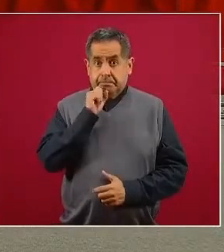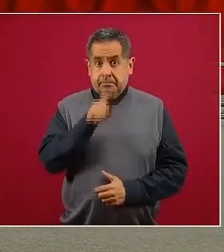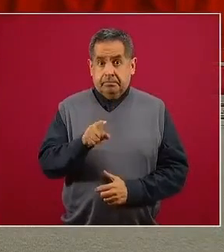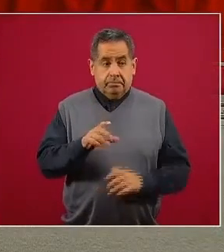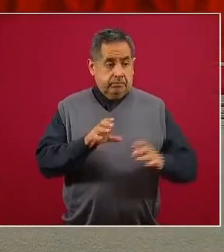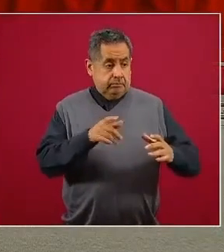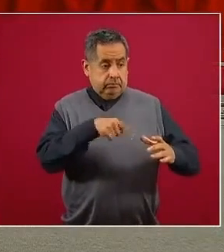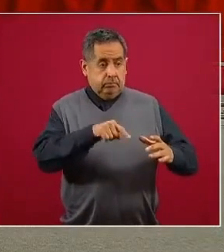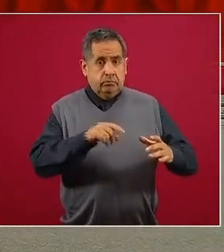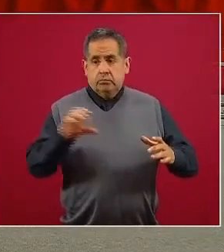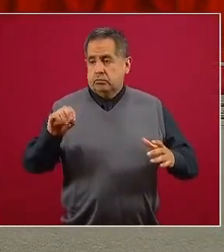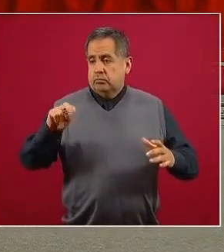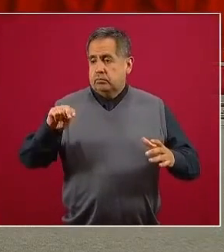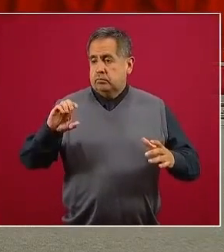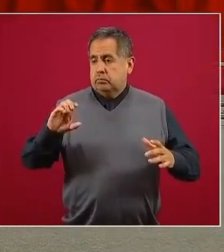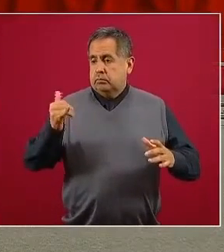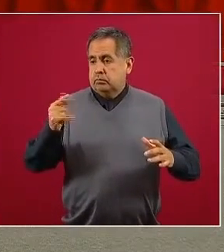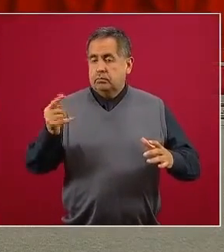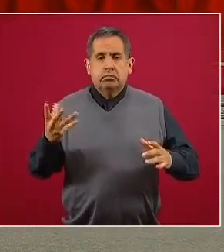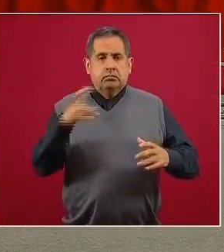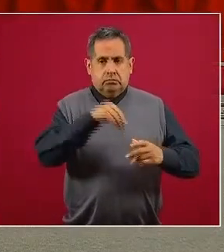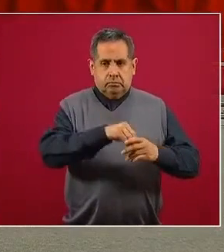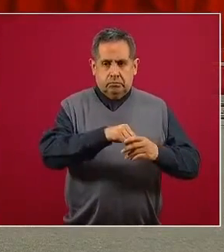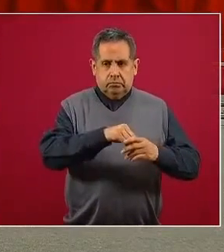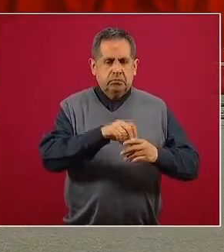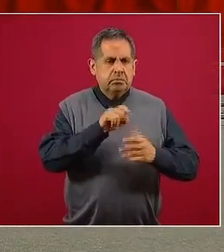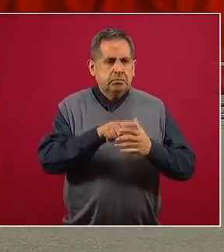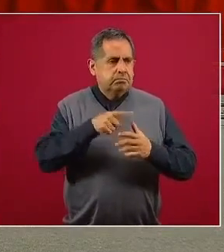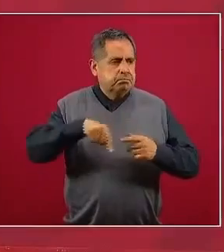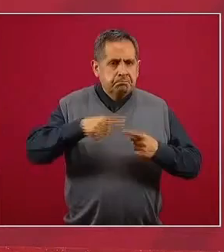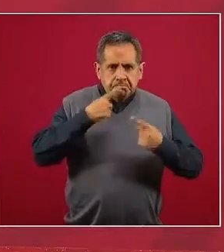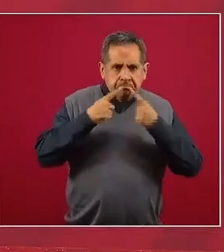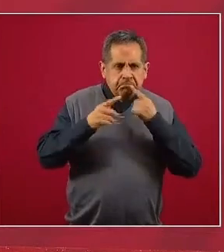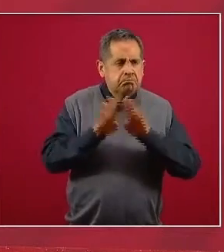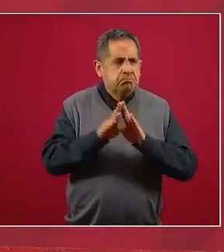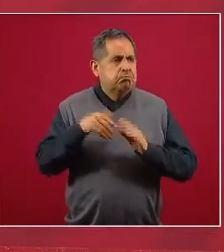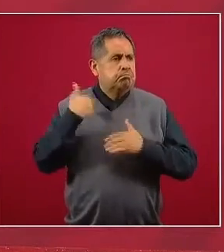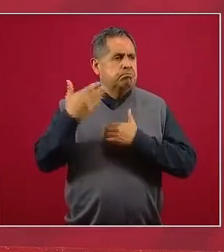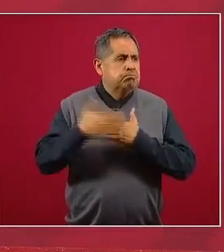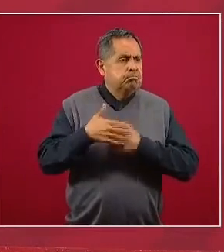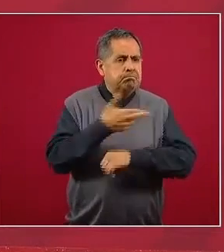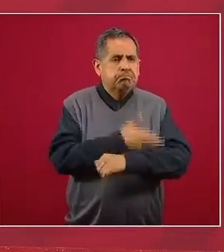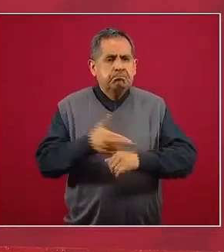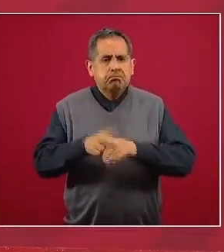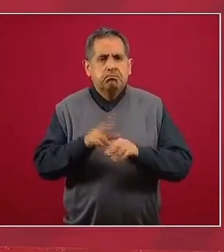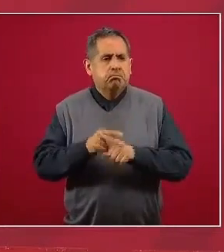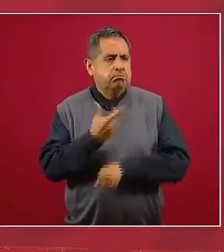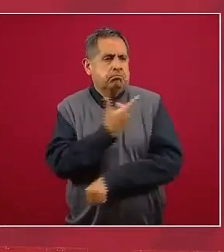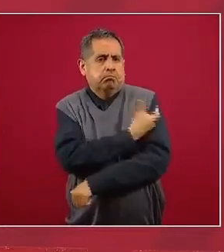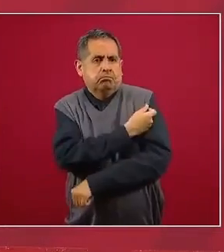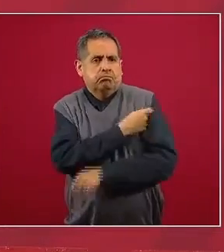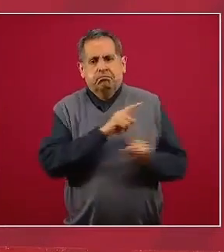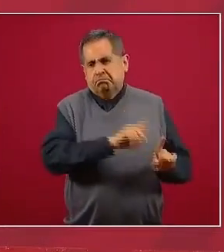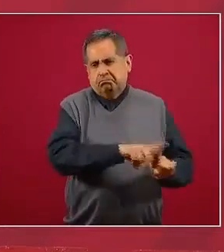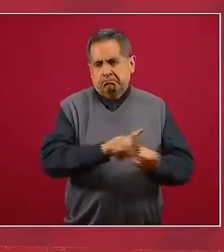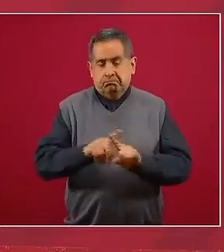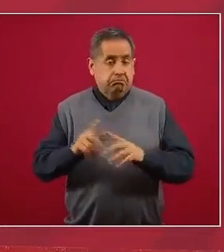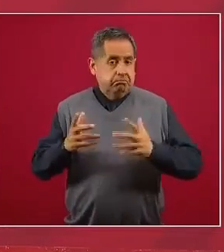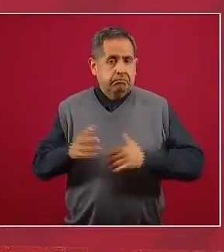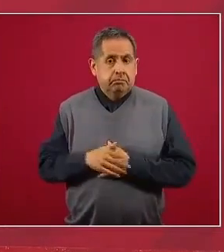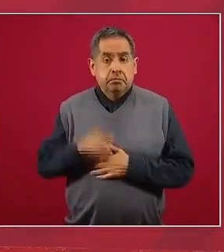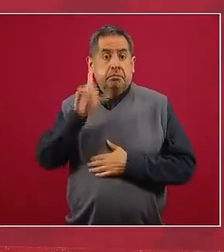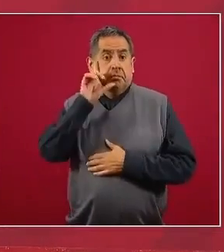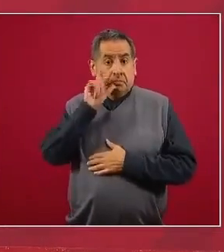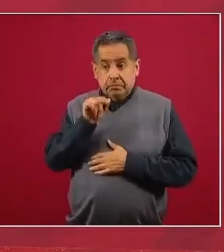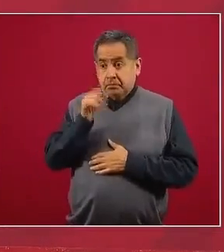política de vacunación, y más recientemente la Secretaría de Economía se va a incorporar.